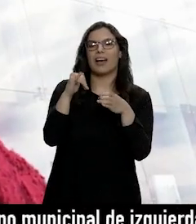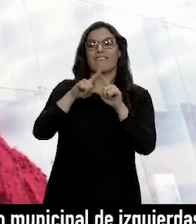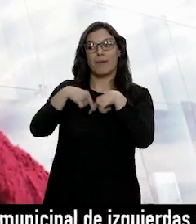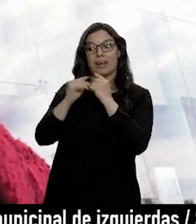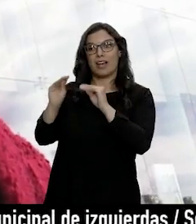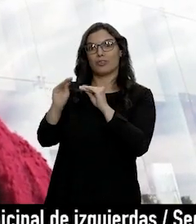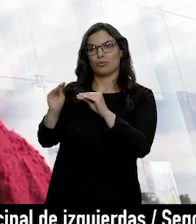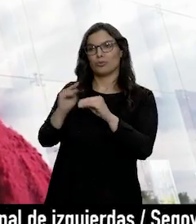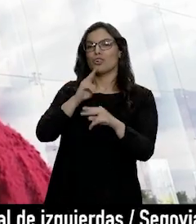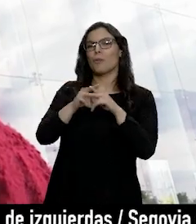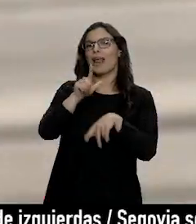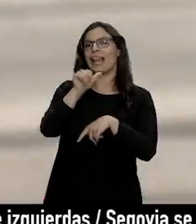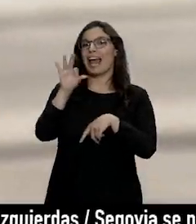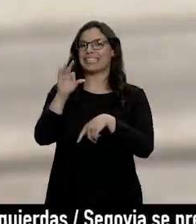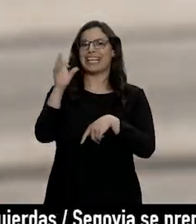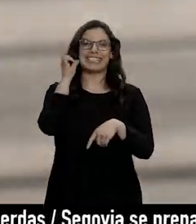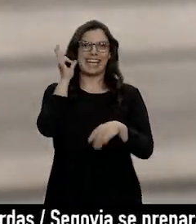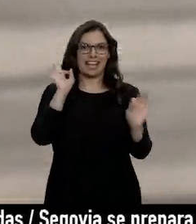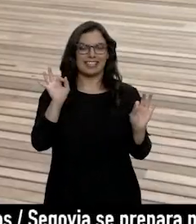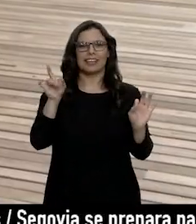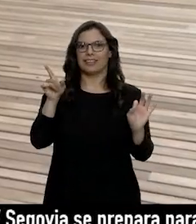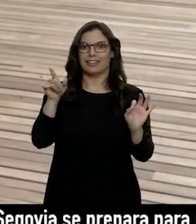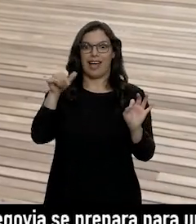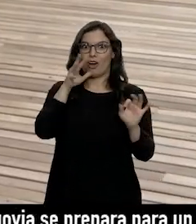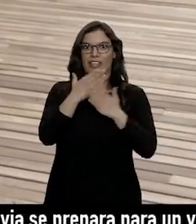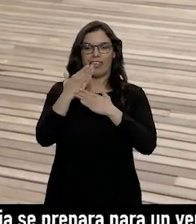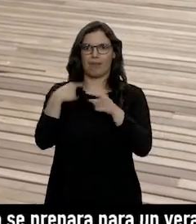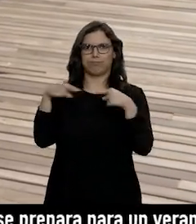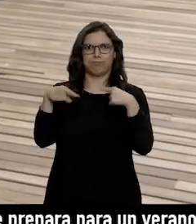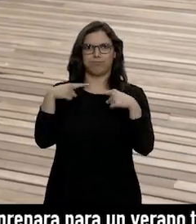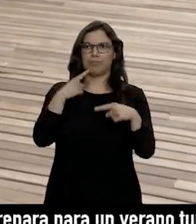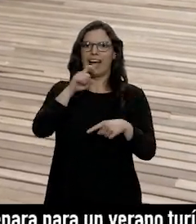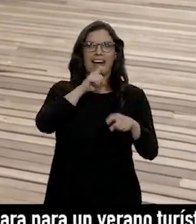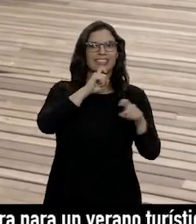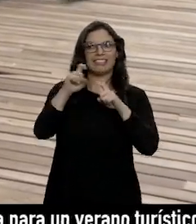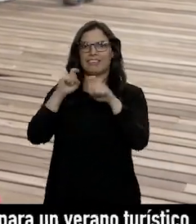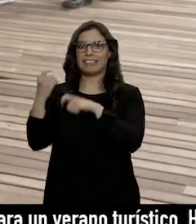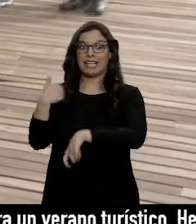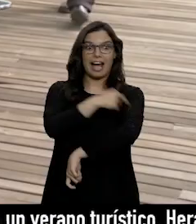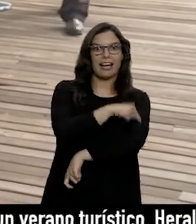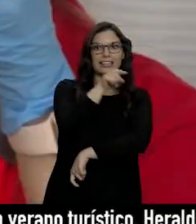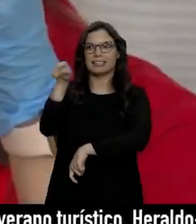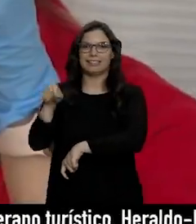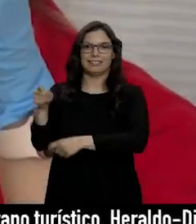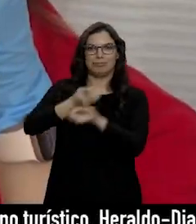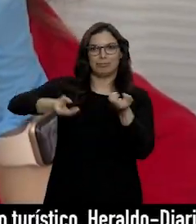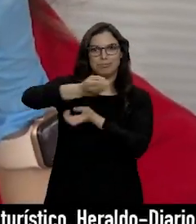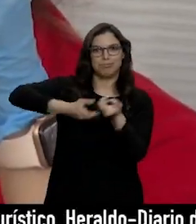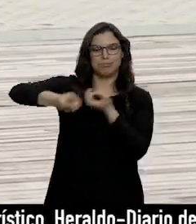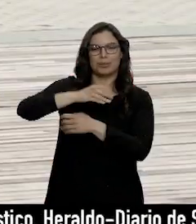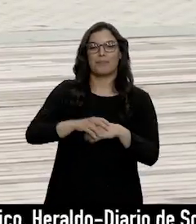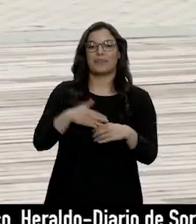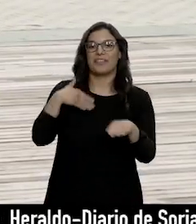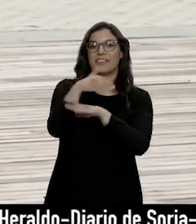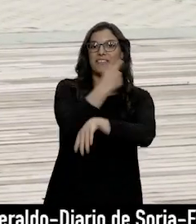Kelly, que se llama Las Chicas, está estos días que echa humo. No lo vamos comunicando a la que ya se la han puesto, a la que no. Ir a vacunarse